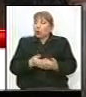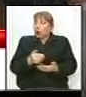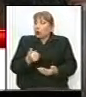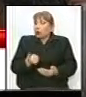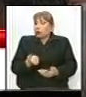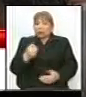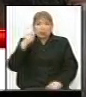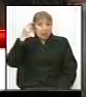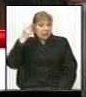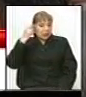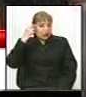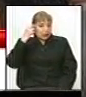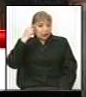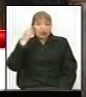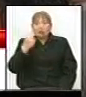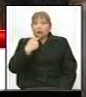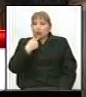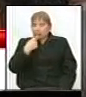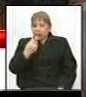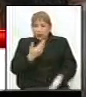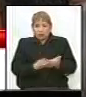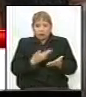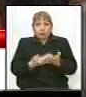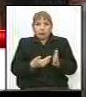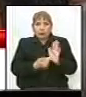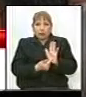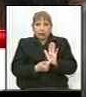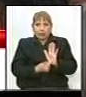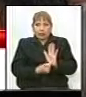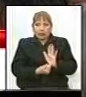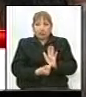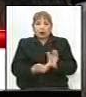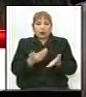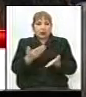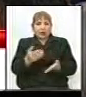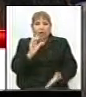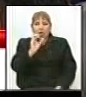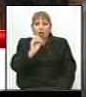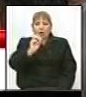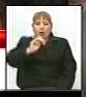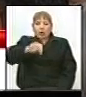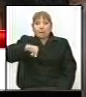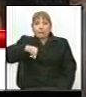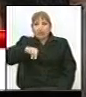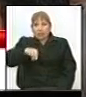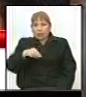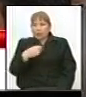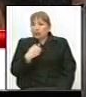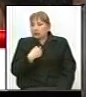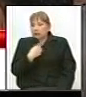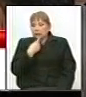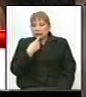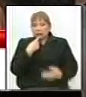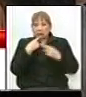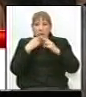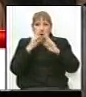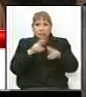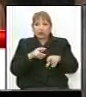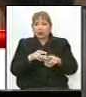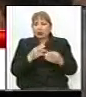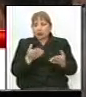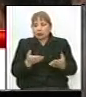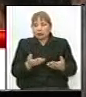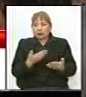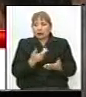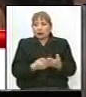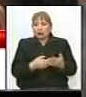partidos políticos. Eso lo quisiera formular al representante de la OMPE, para la cual pueda responder, presidente, el cuestionamiento de la